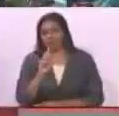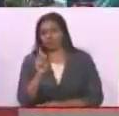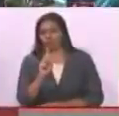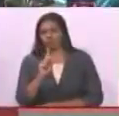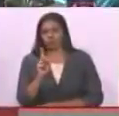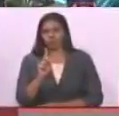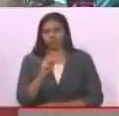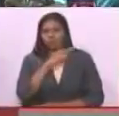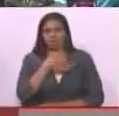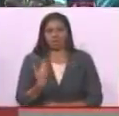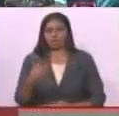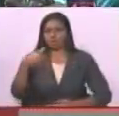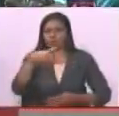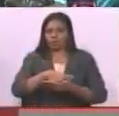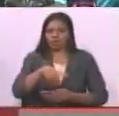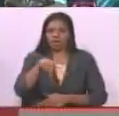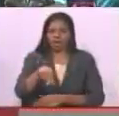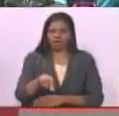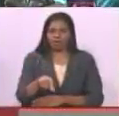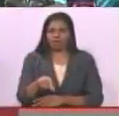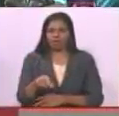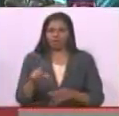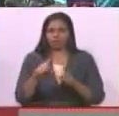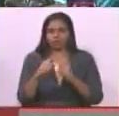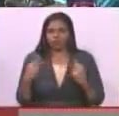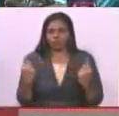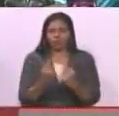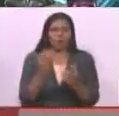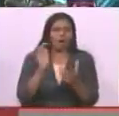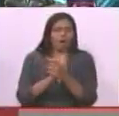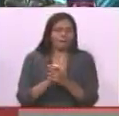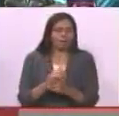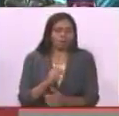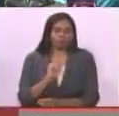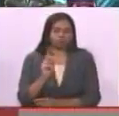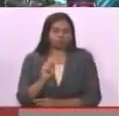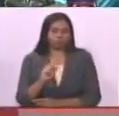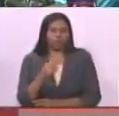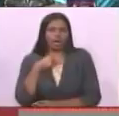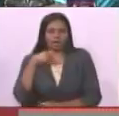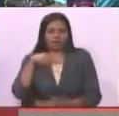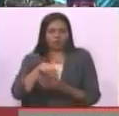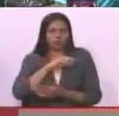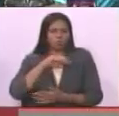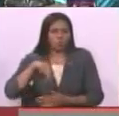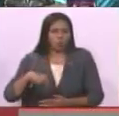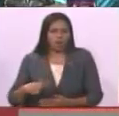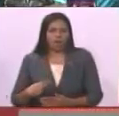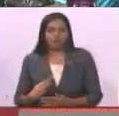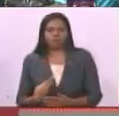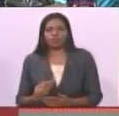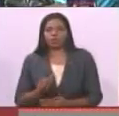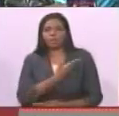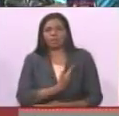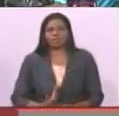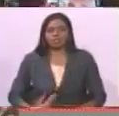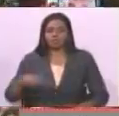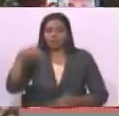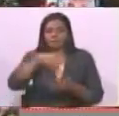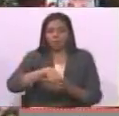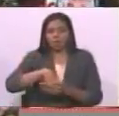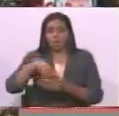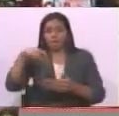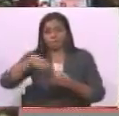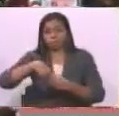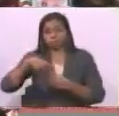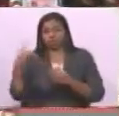No el que ustedes quieren imponer en su círculo de amigos. No. Aquí los presidentes los quita y los pone el